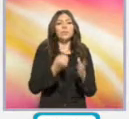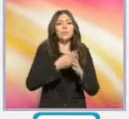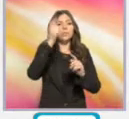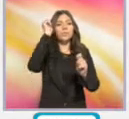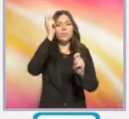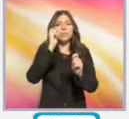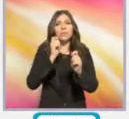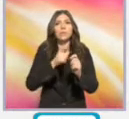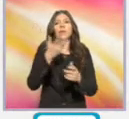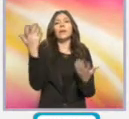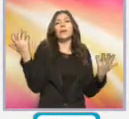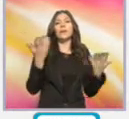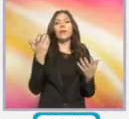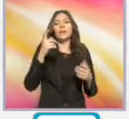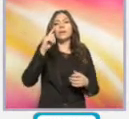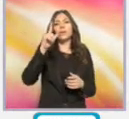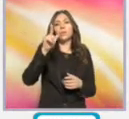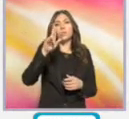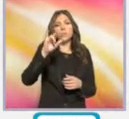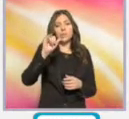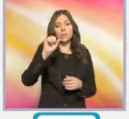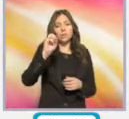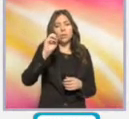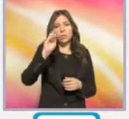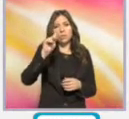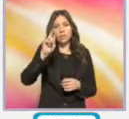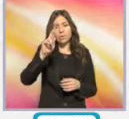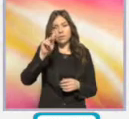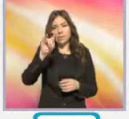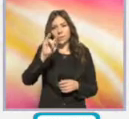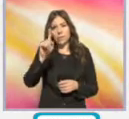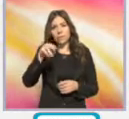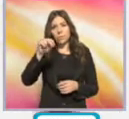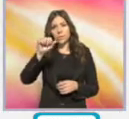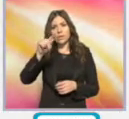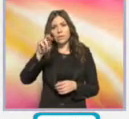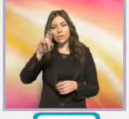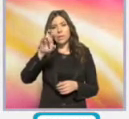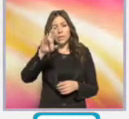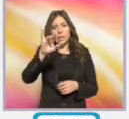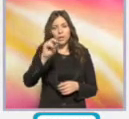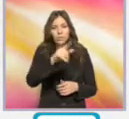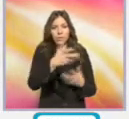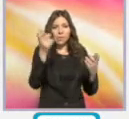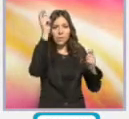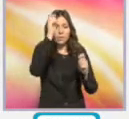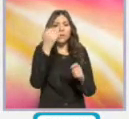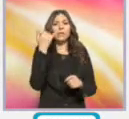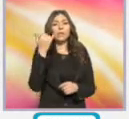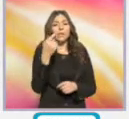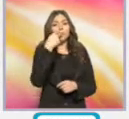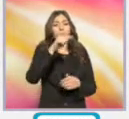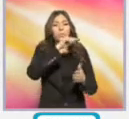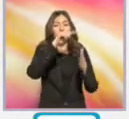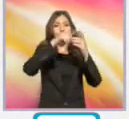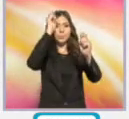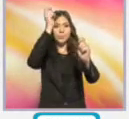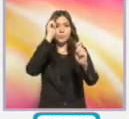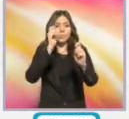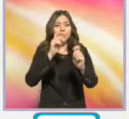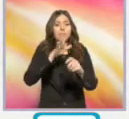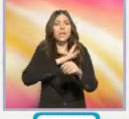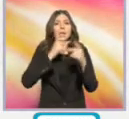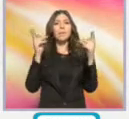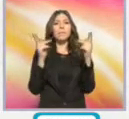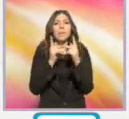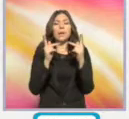La talla fue hecha por Luis Ortiz Monasterio y es de Art Deco. Entonces, vaya, este monumento tiene una